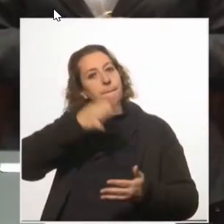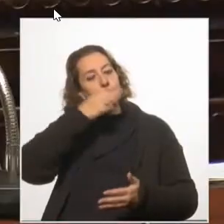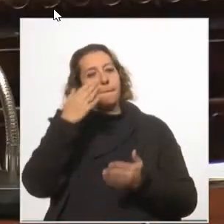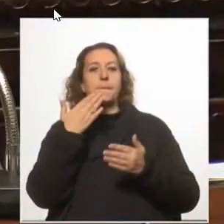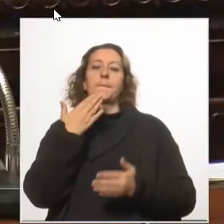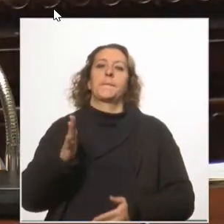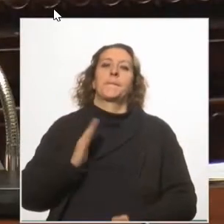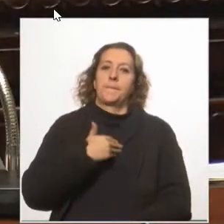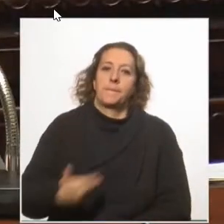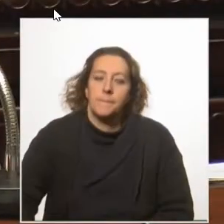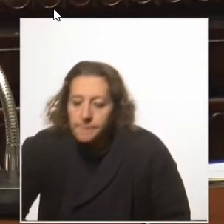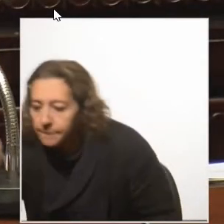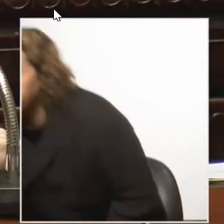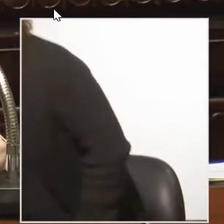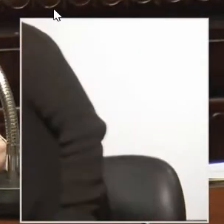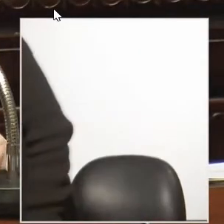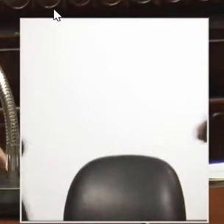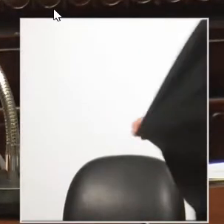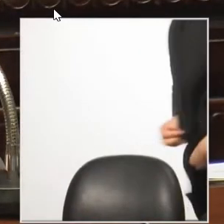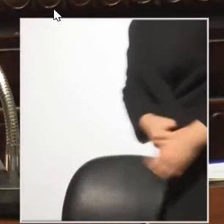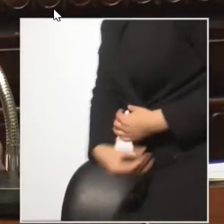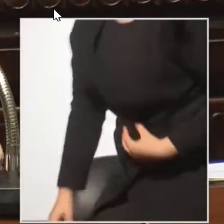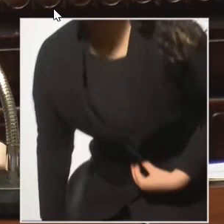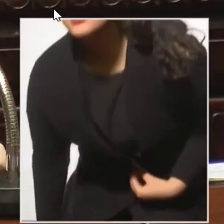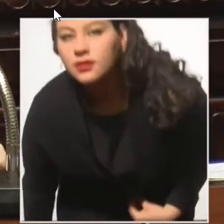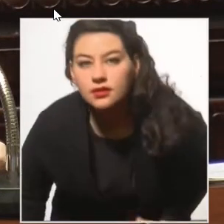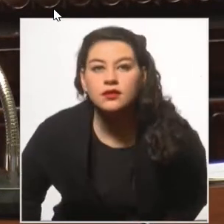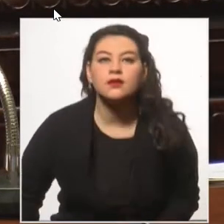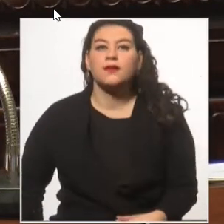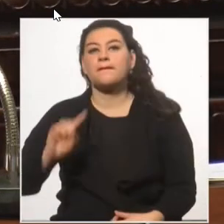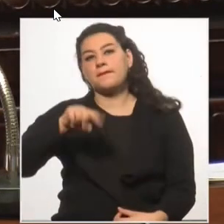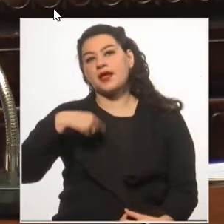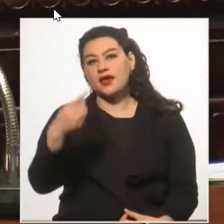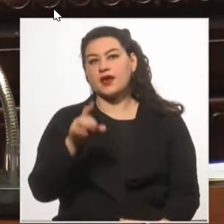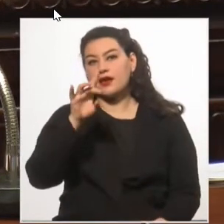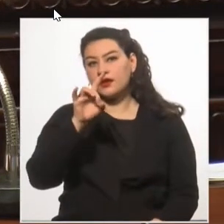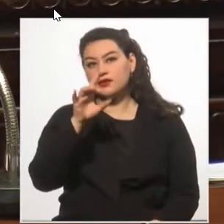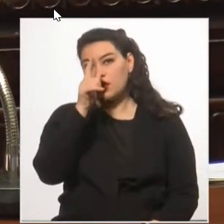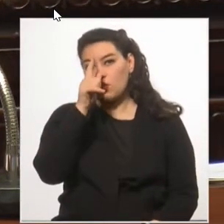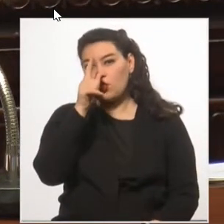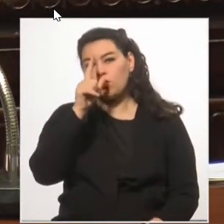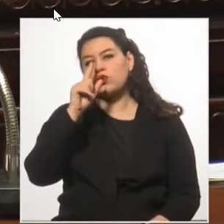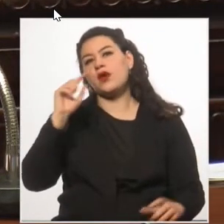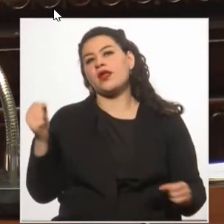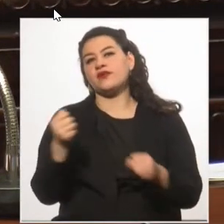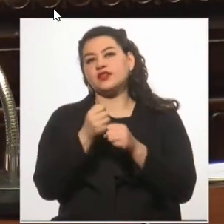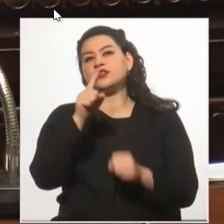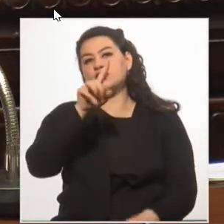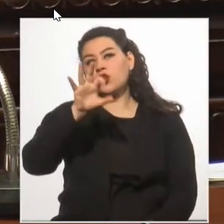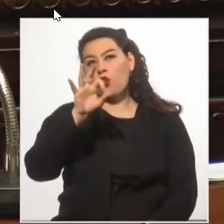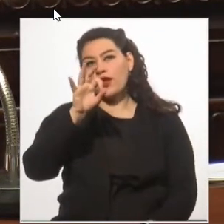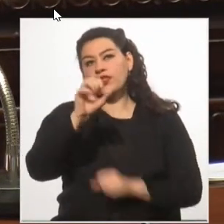Gracias, señora Presidente. Mañana, 15 de julio, se cumplen 150 años